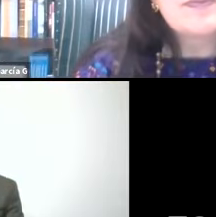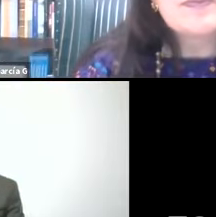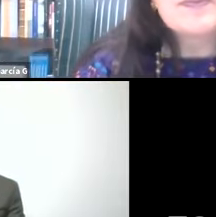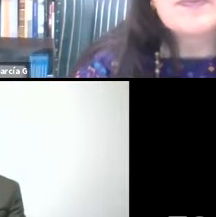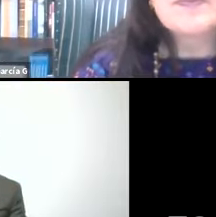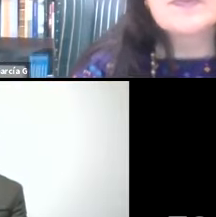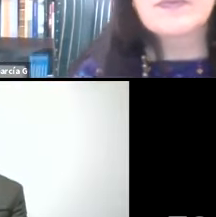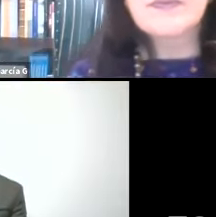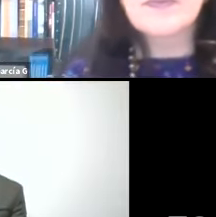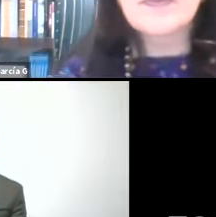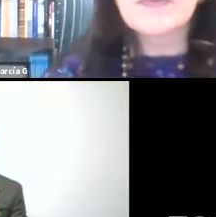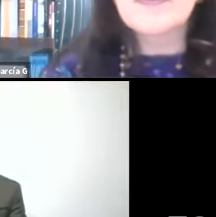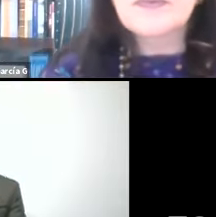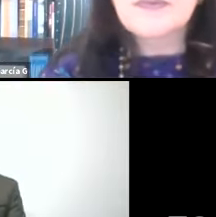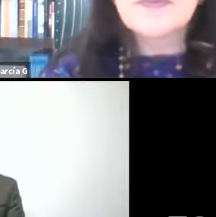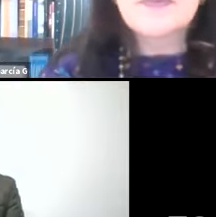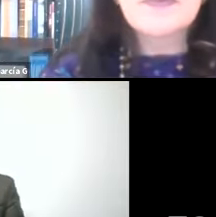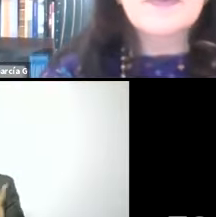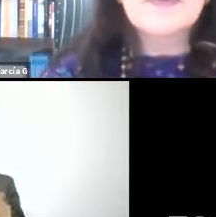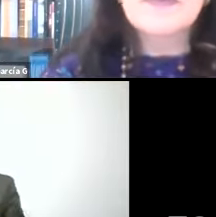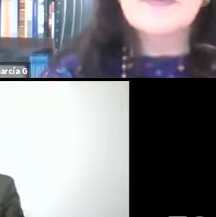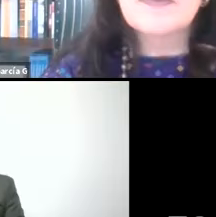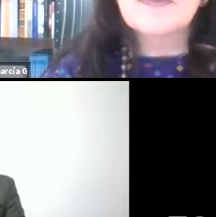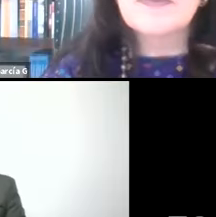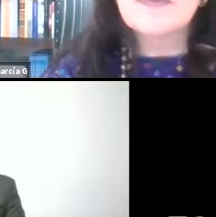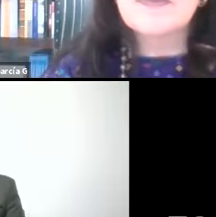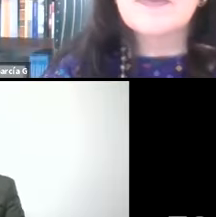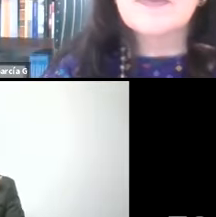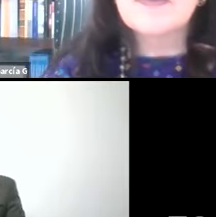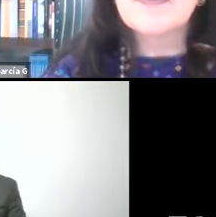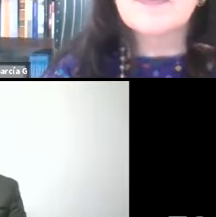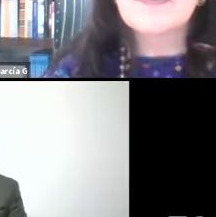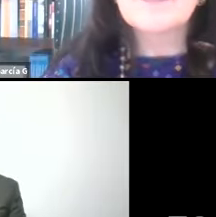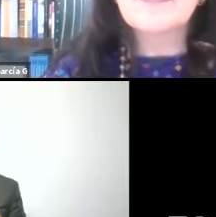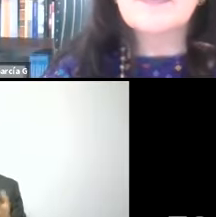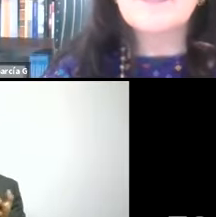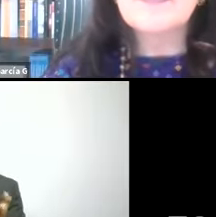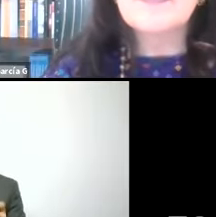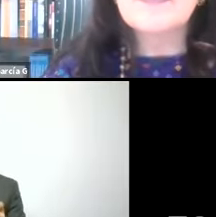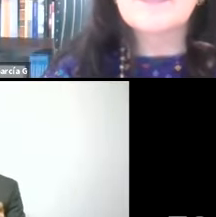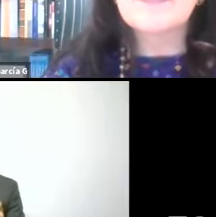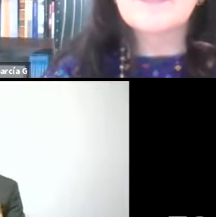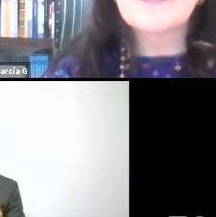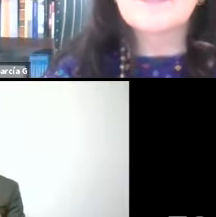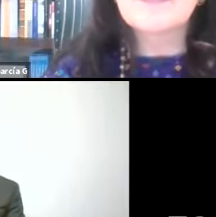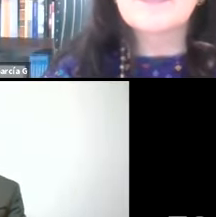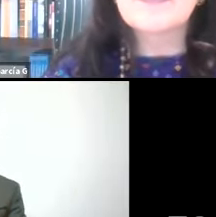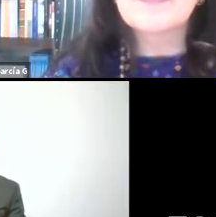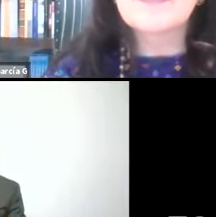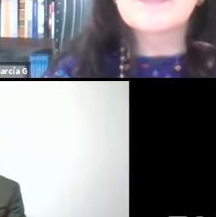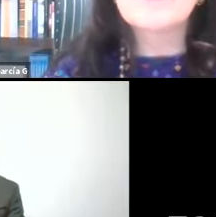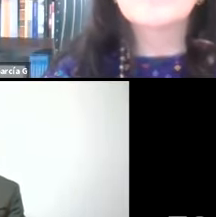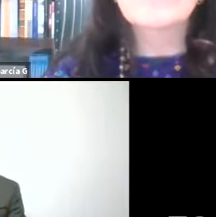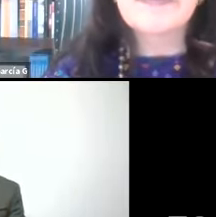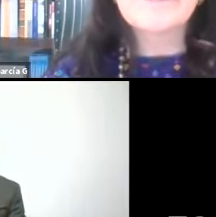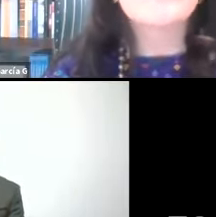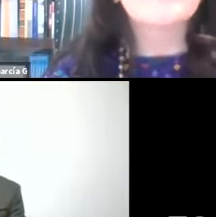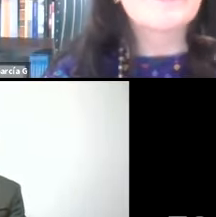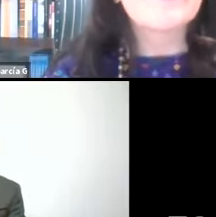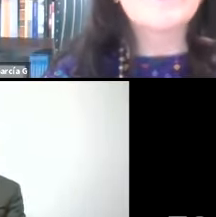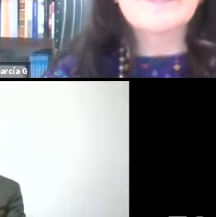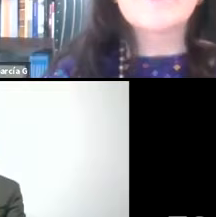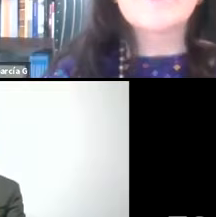en su momento una impresión de que quizá podría haber un desarrollo más importante por parte de la Corte sobre cómo incorporar, digamos,